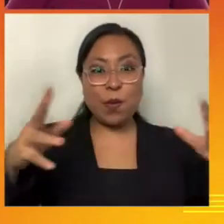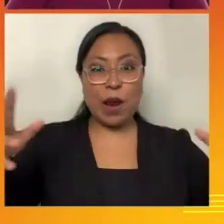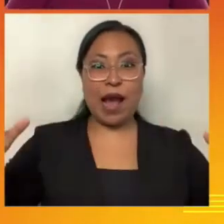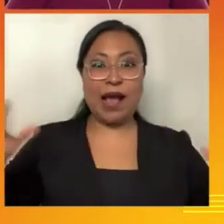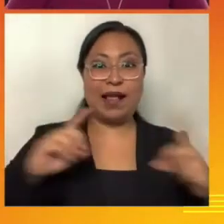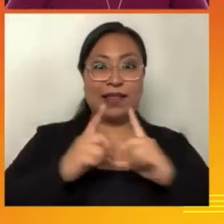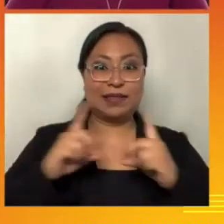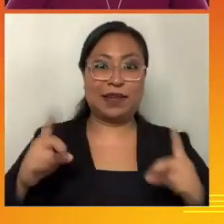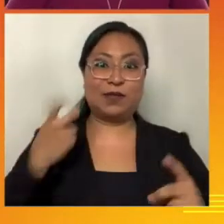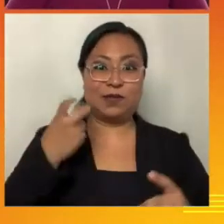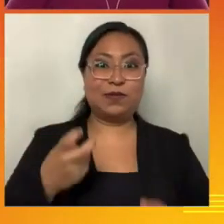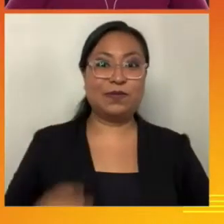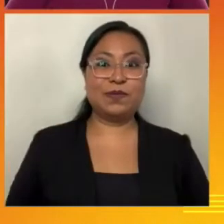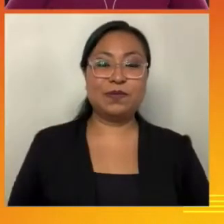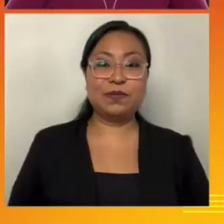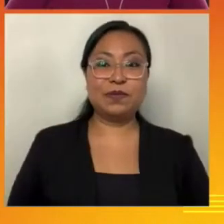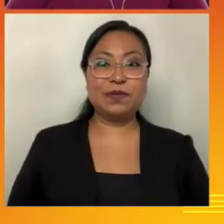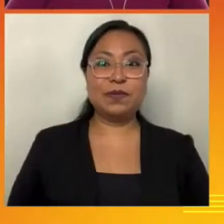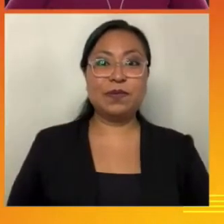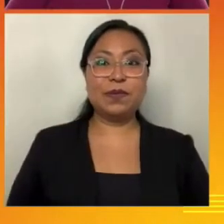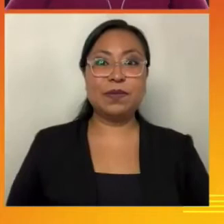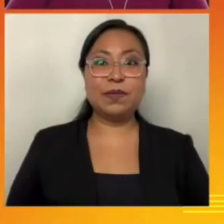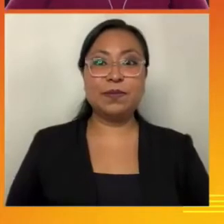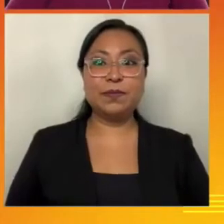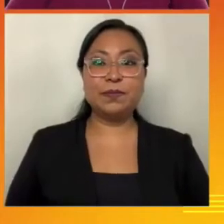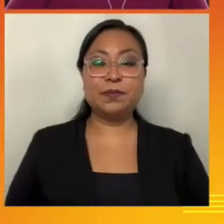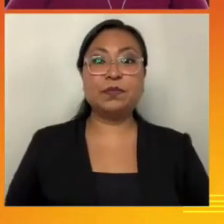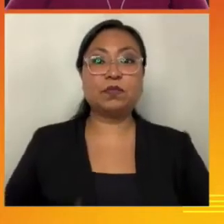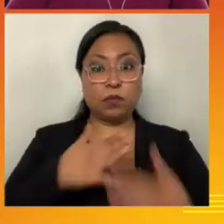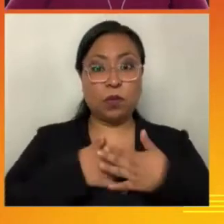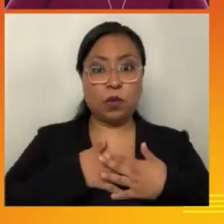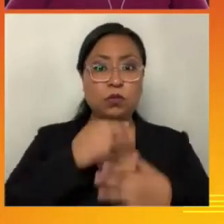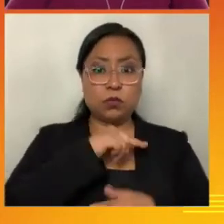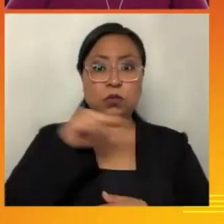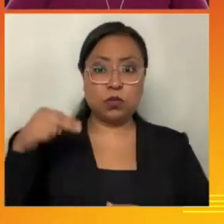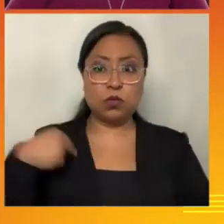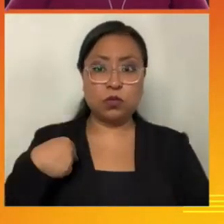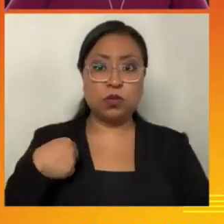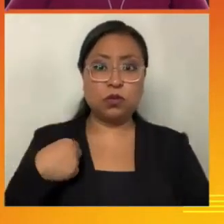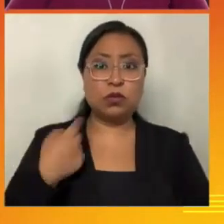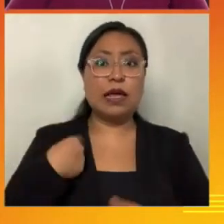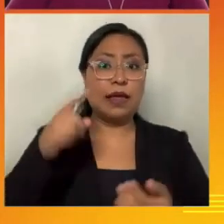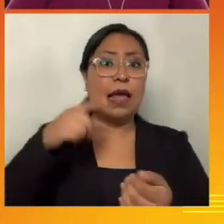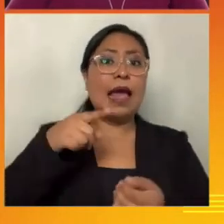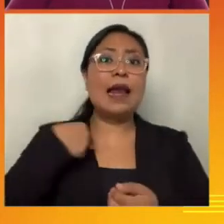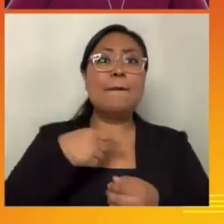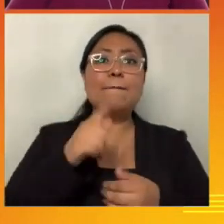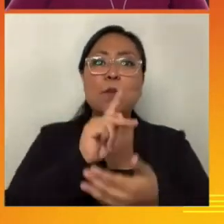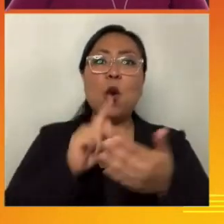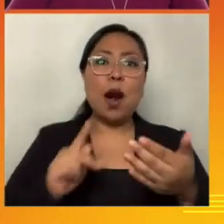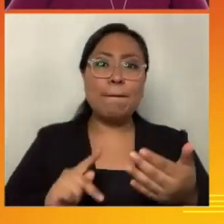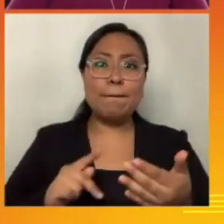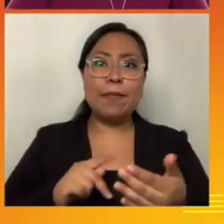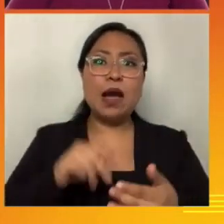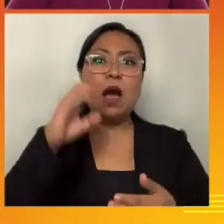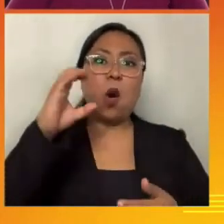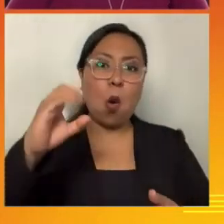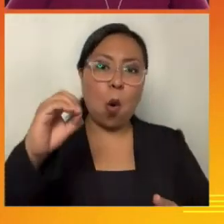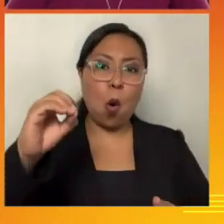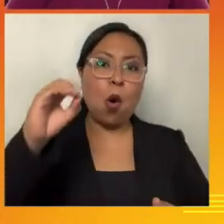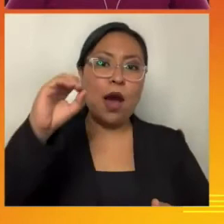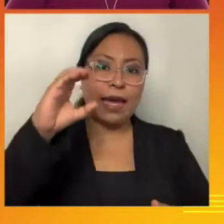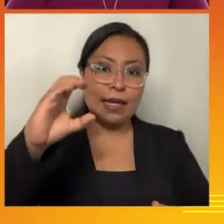Y por ello, desde nuestra posición acá en el programa de OSS Digital, hemos identificado